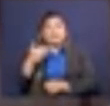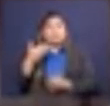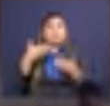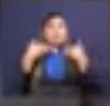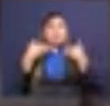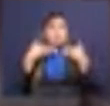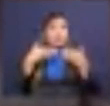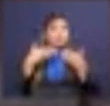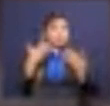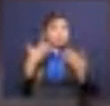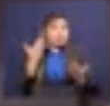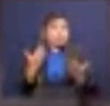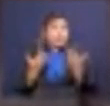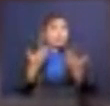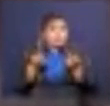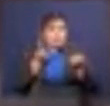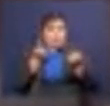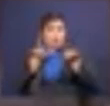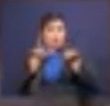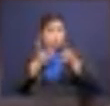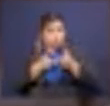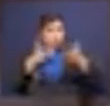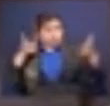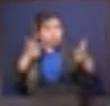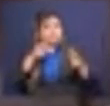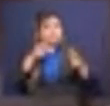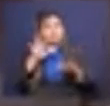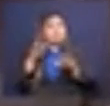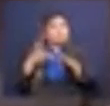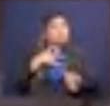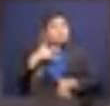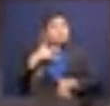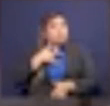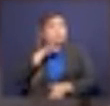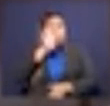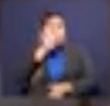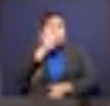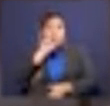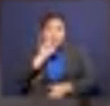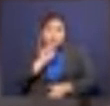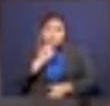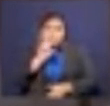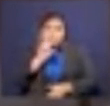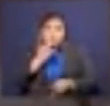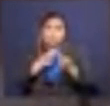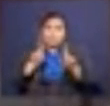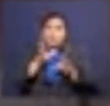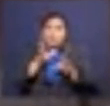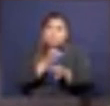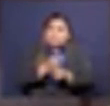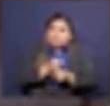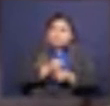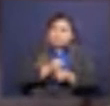tendremos un crecimiento económico del 4.2 con reservas.